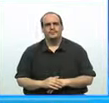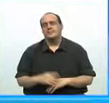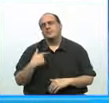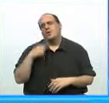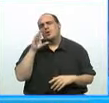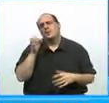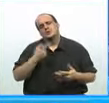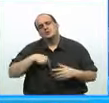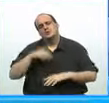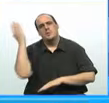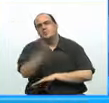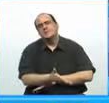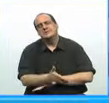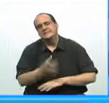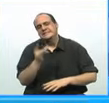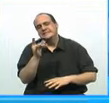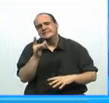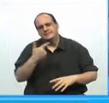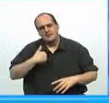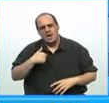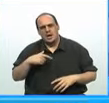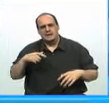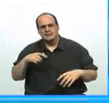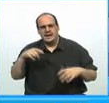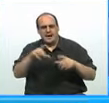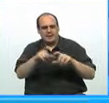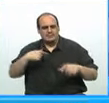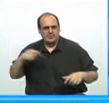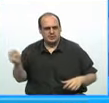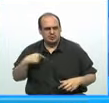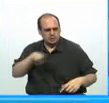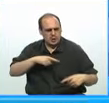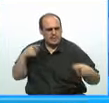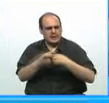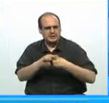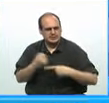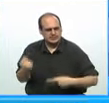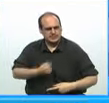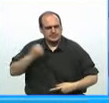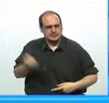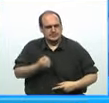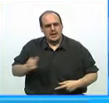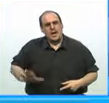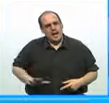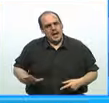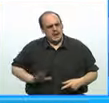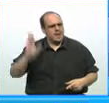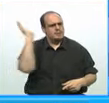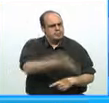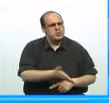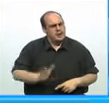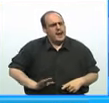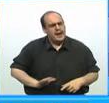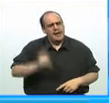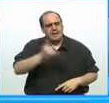obviamente que no se pudo ganar, pero bueno, se dejó todo en la cancha. O sea, teníamos unas ganas increíbles de ganar, pero bueno,